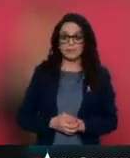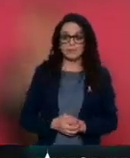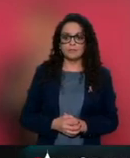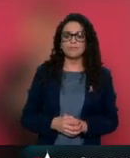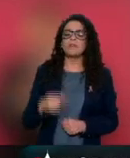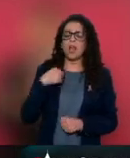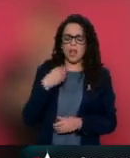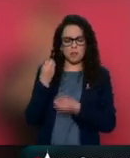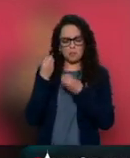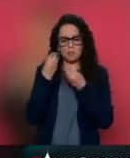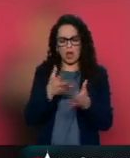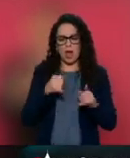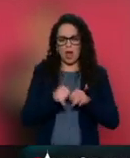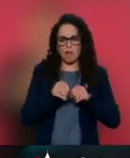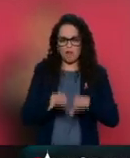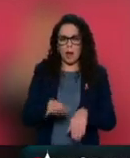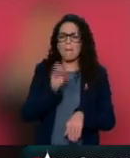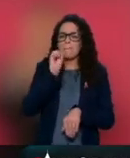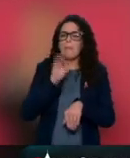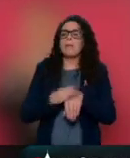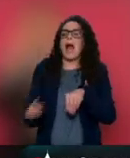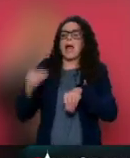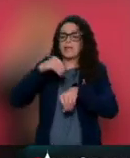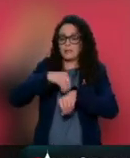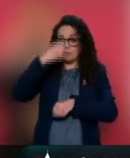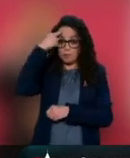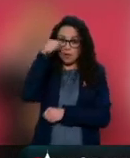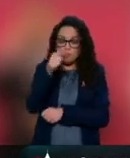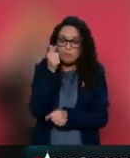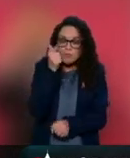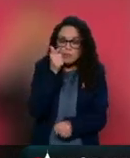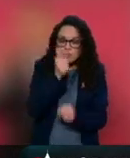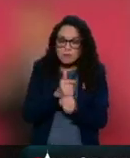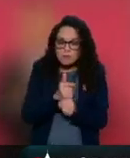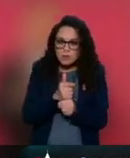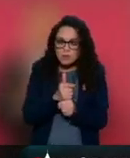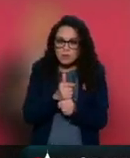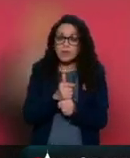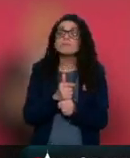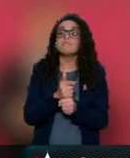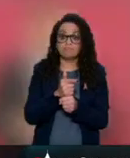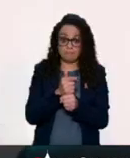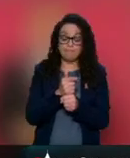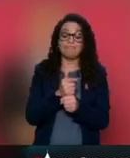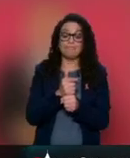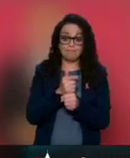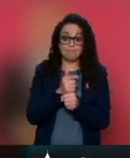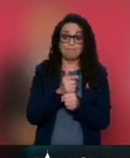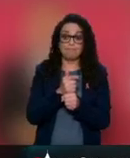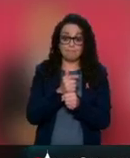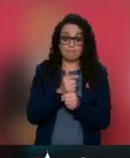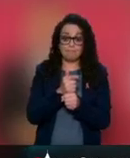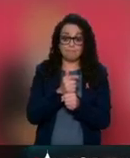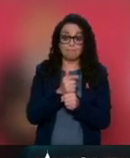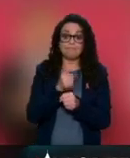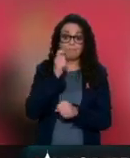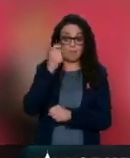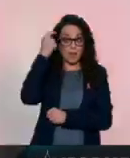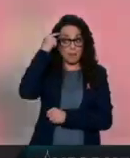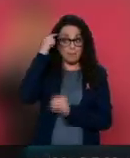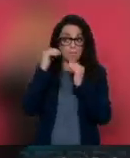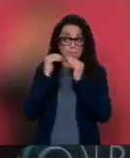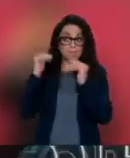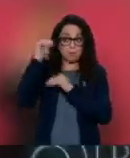adicional, nada más para que vean la capacidad técnica, su conocimiento de